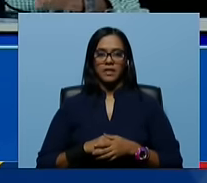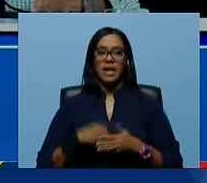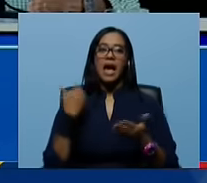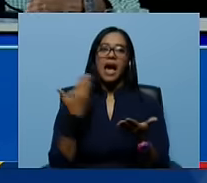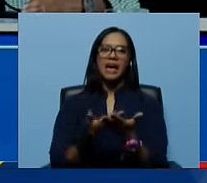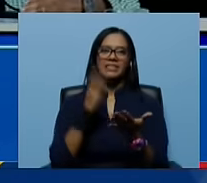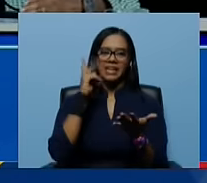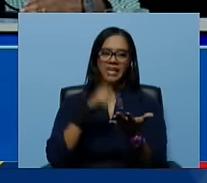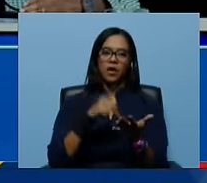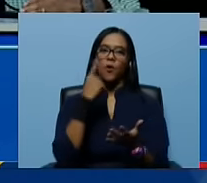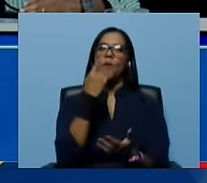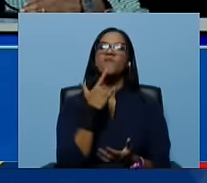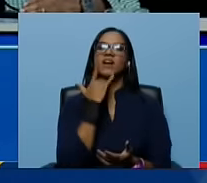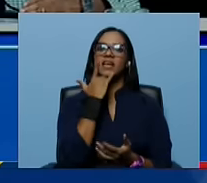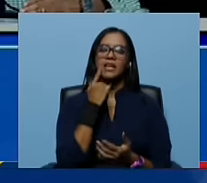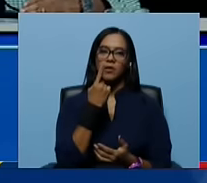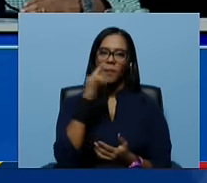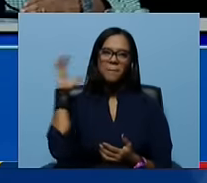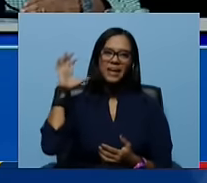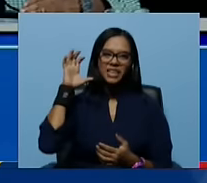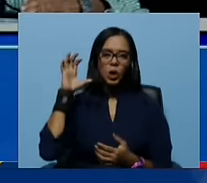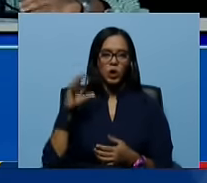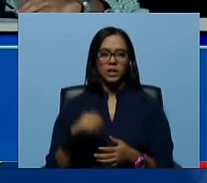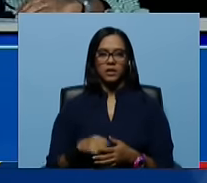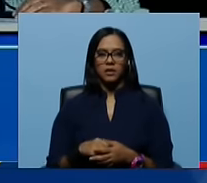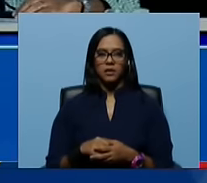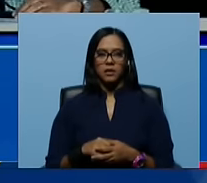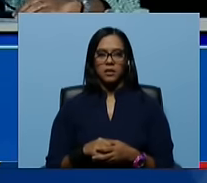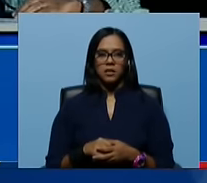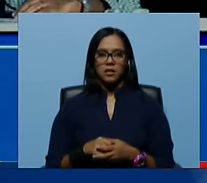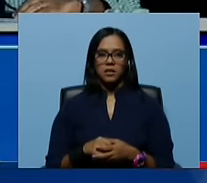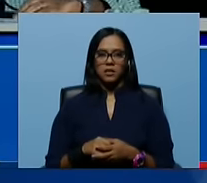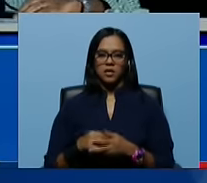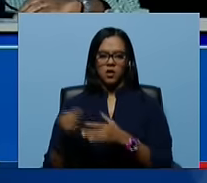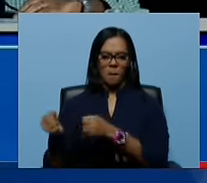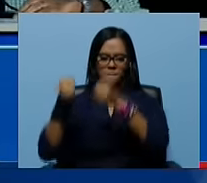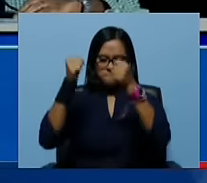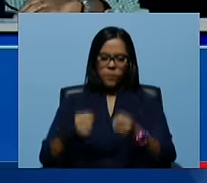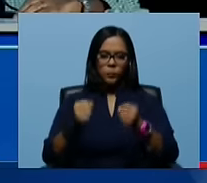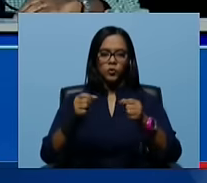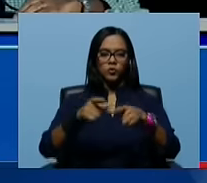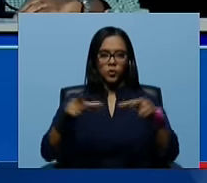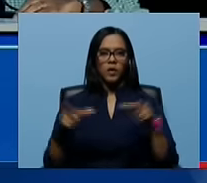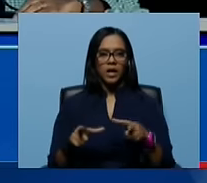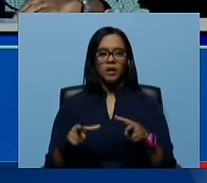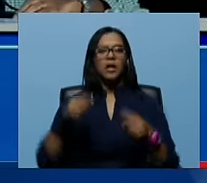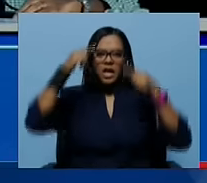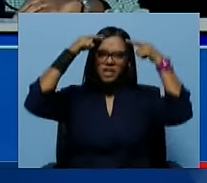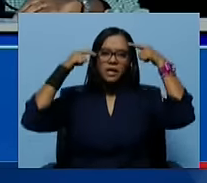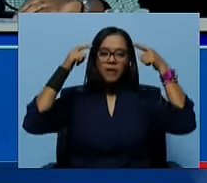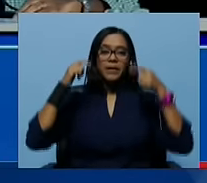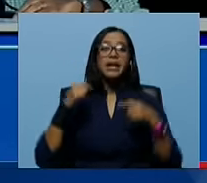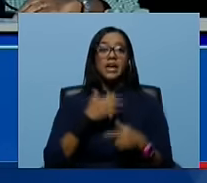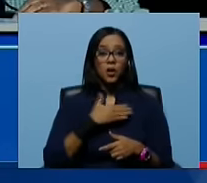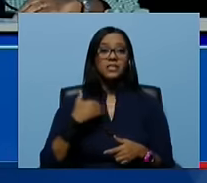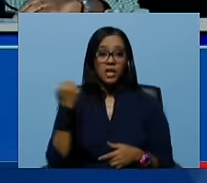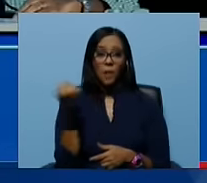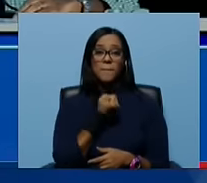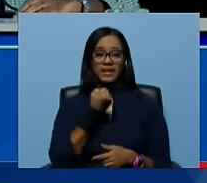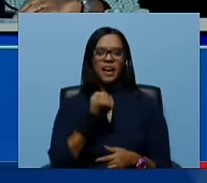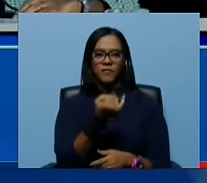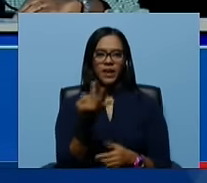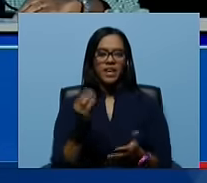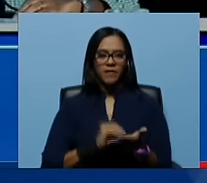Hasta que llegó un valiente, un patriota, que los puso en su lugar. Hugo Chávez. Y lo trataron de matar varias veces a nuestro